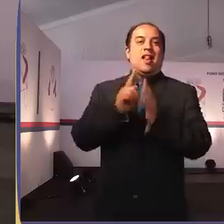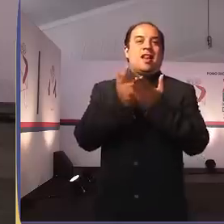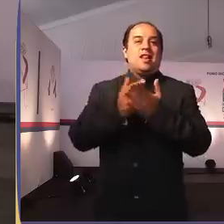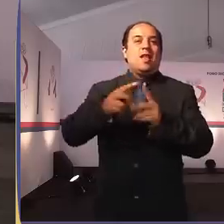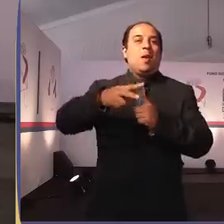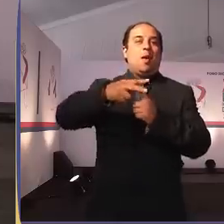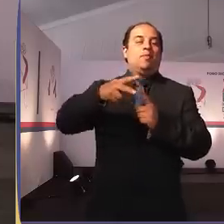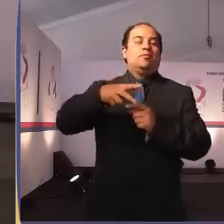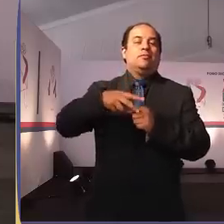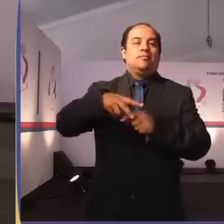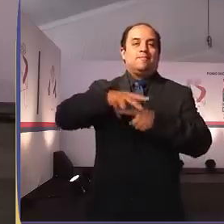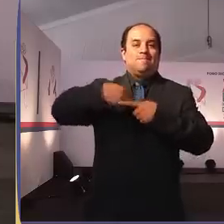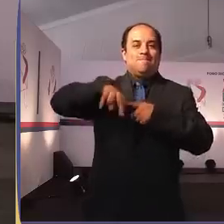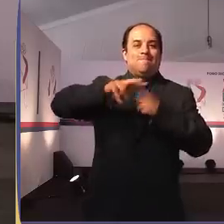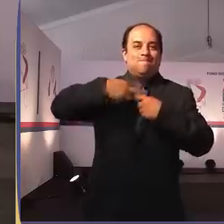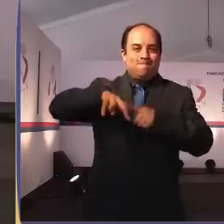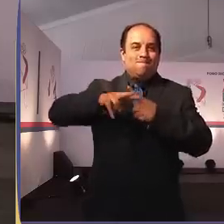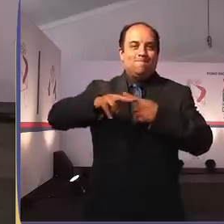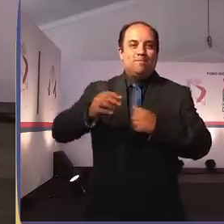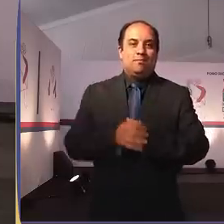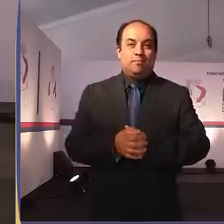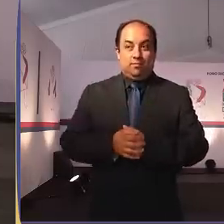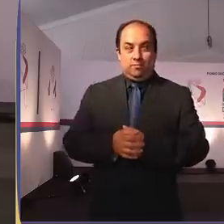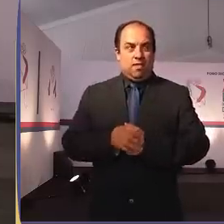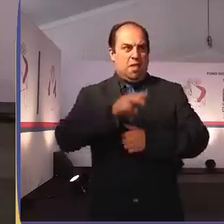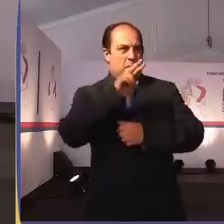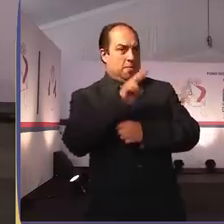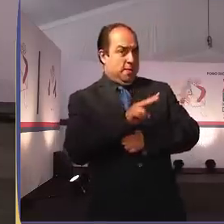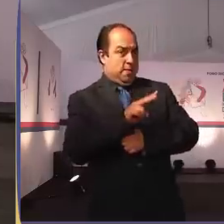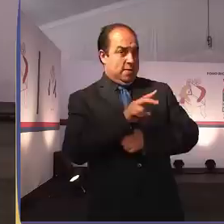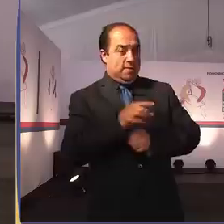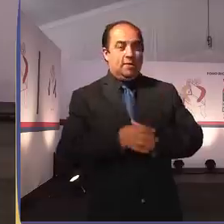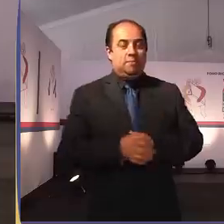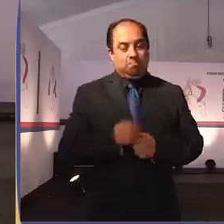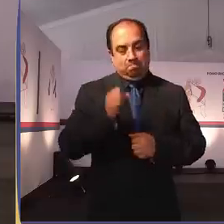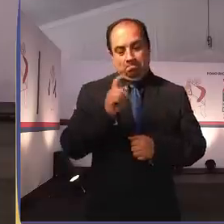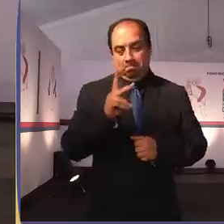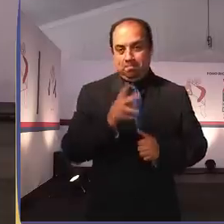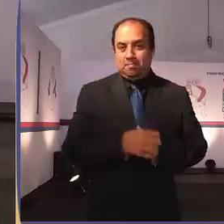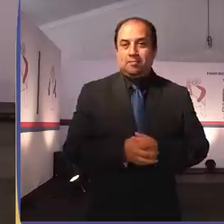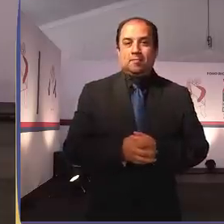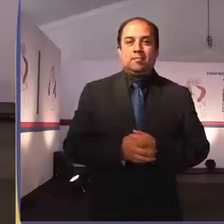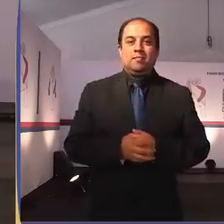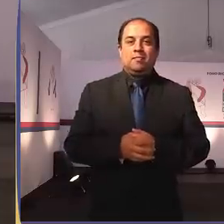mija. Y ella decía, ¿será? Bueno.